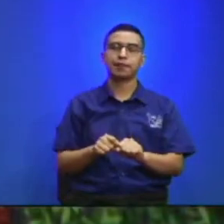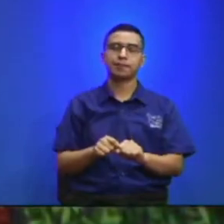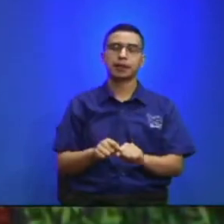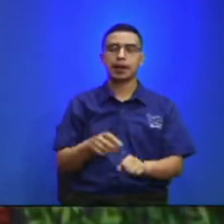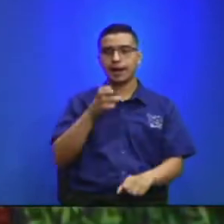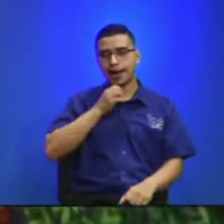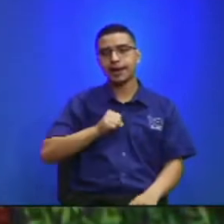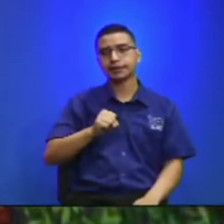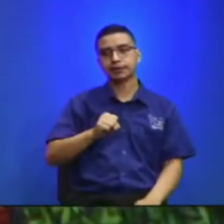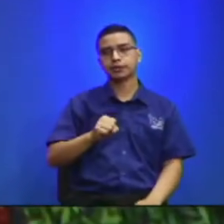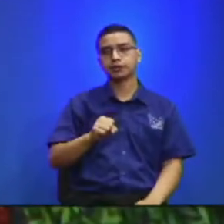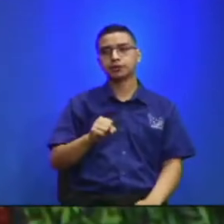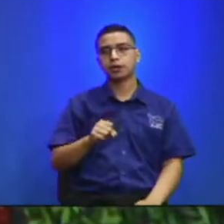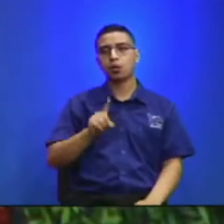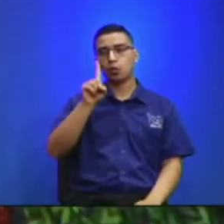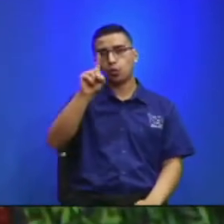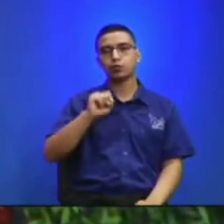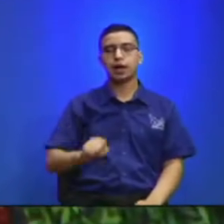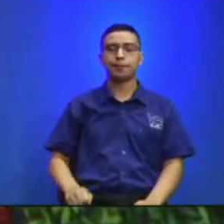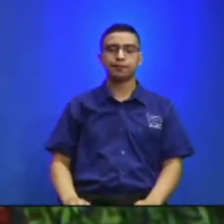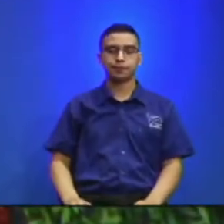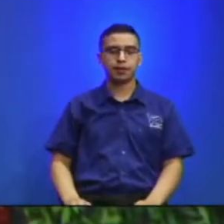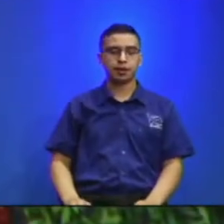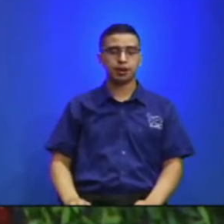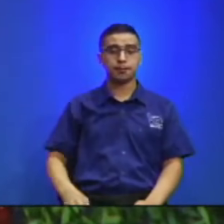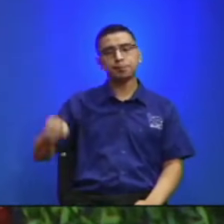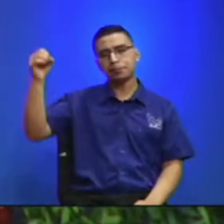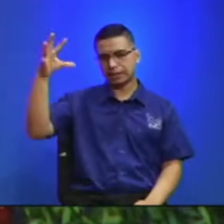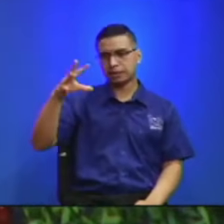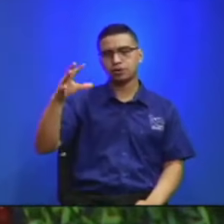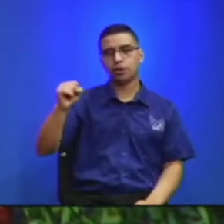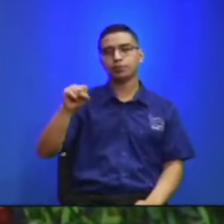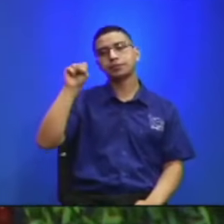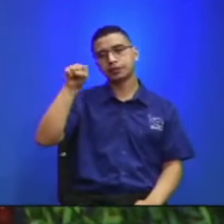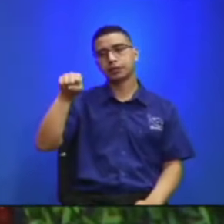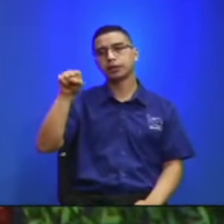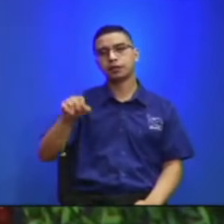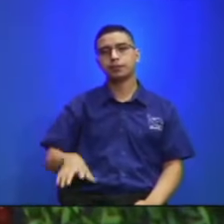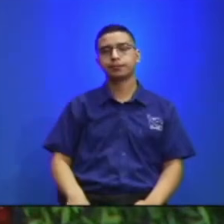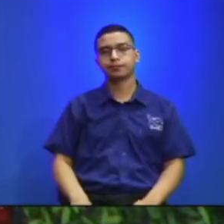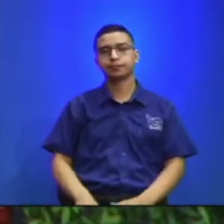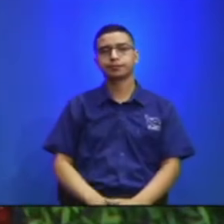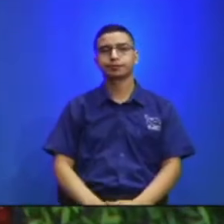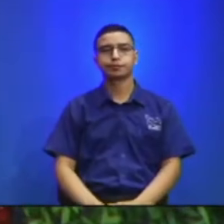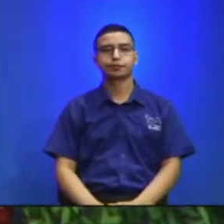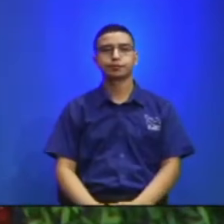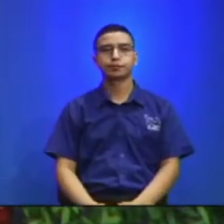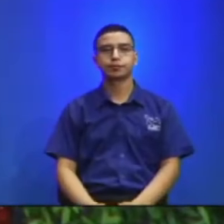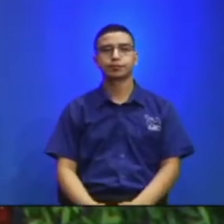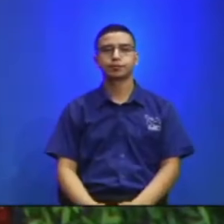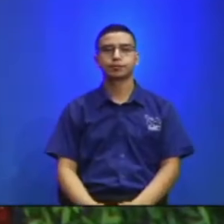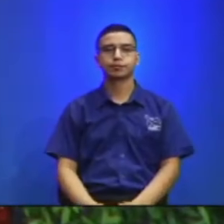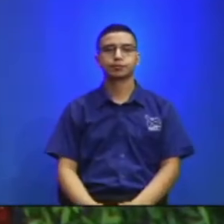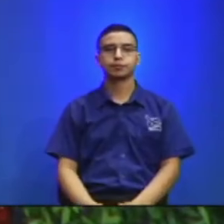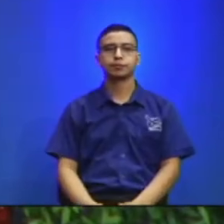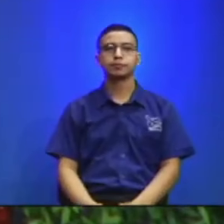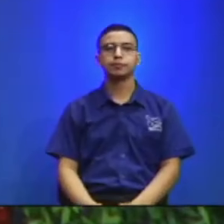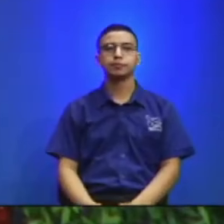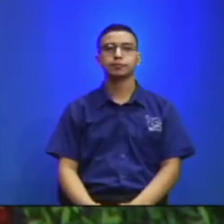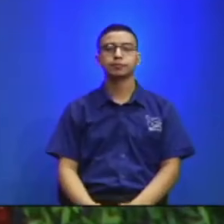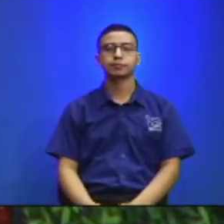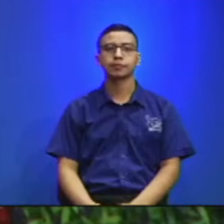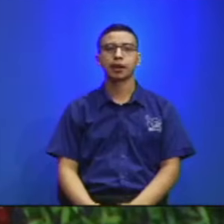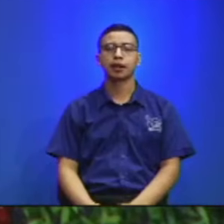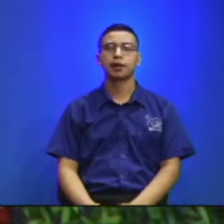le voy a lanzar la maldición de tutankamen hombre hoy de una vez de ese por